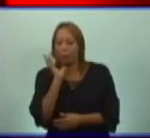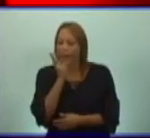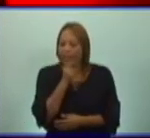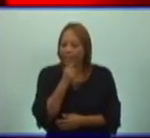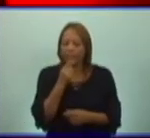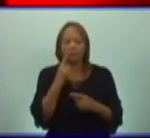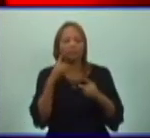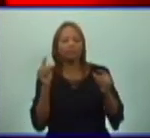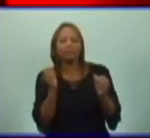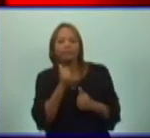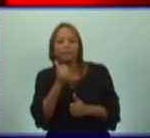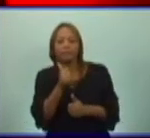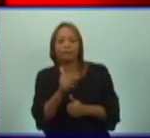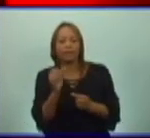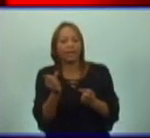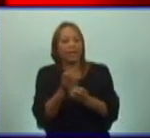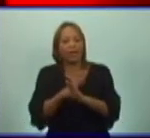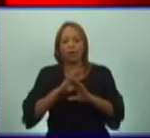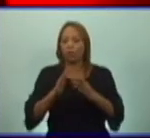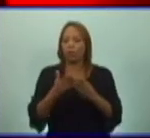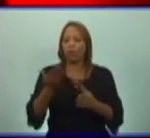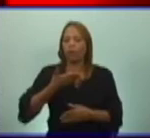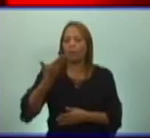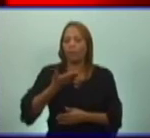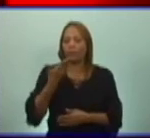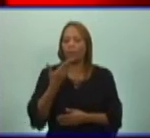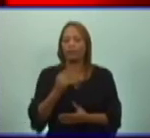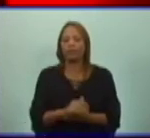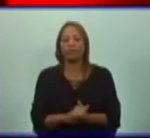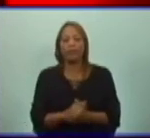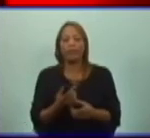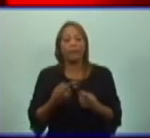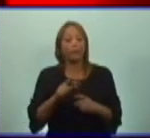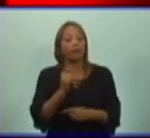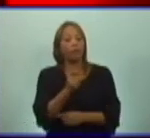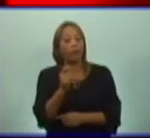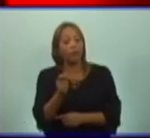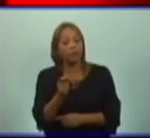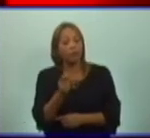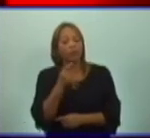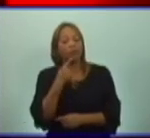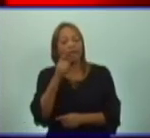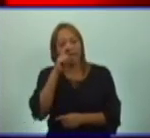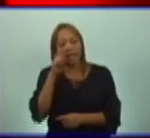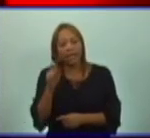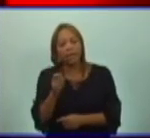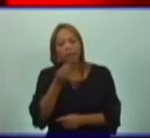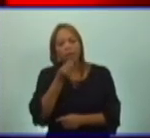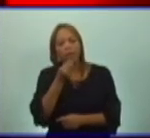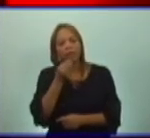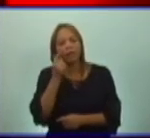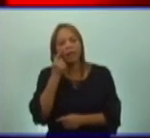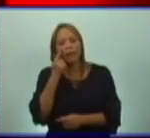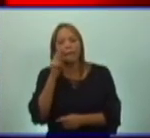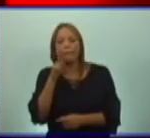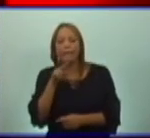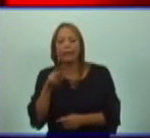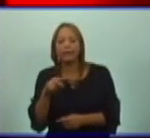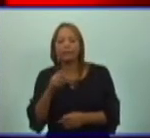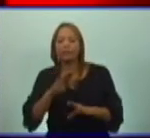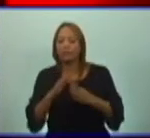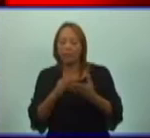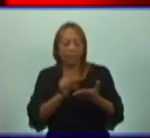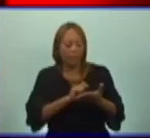la hora de exponer de manera oral. Pero maestro, el niño puede apoyarse y consultar las notas de la